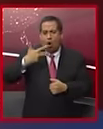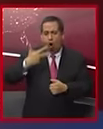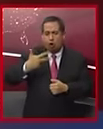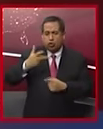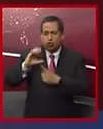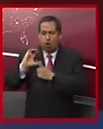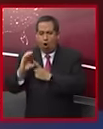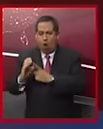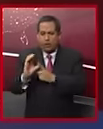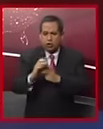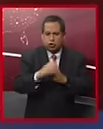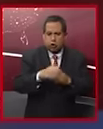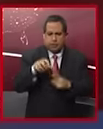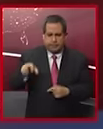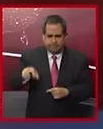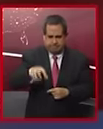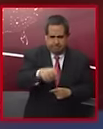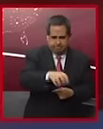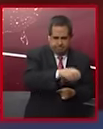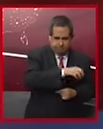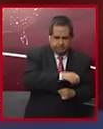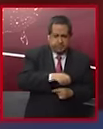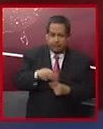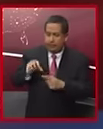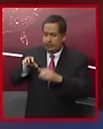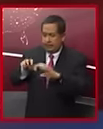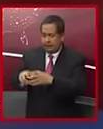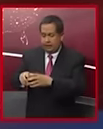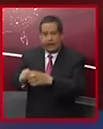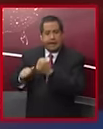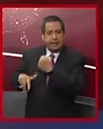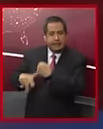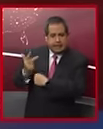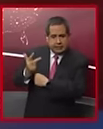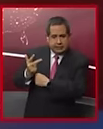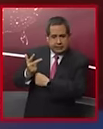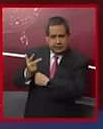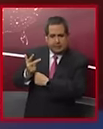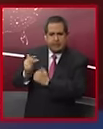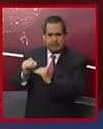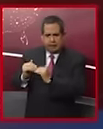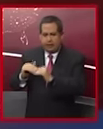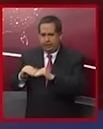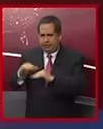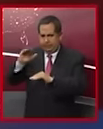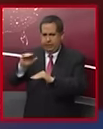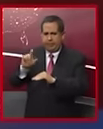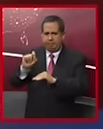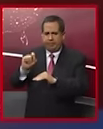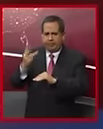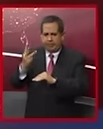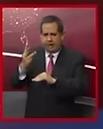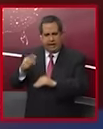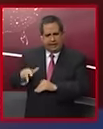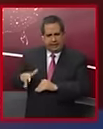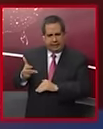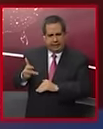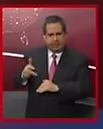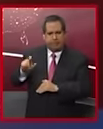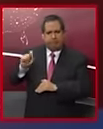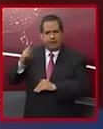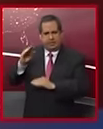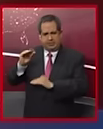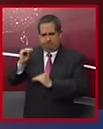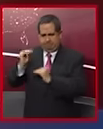de trabajo, las cuales se conformarán por un mínimo de 13 y un máximo de 23 constituyentes.